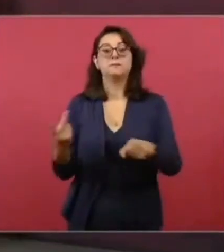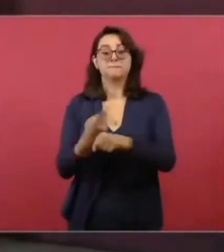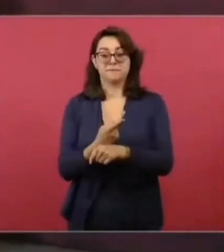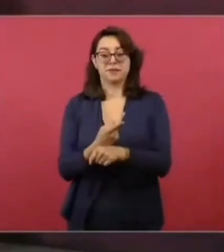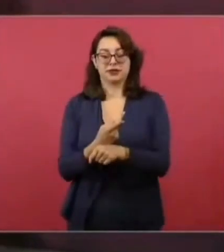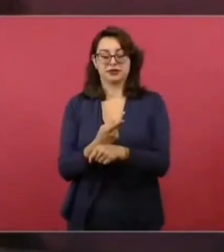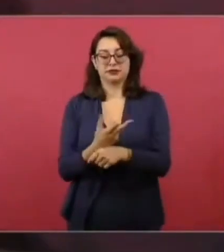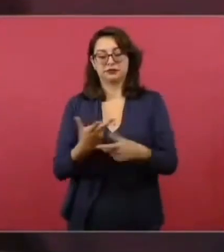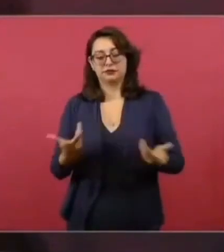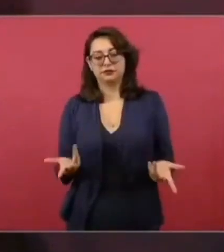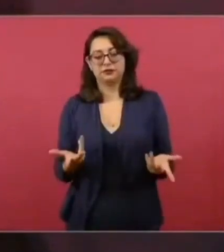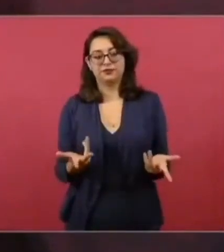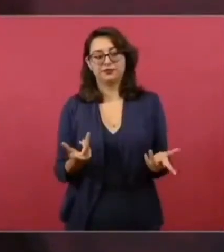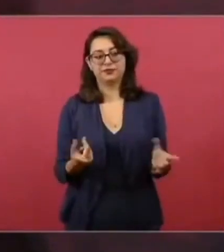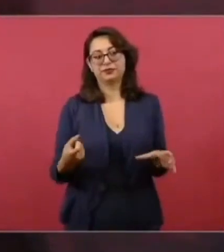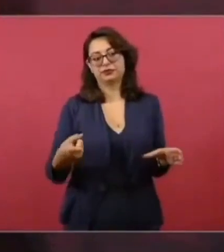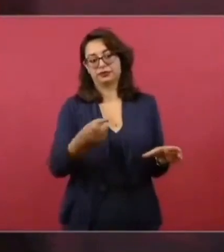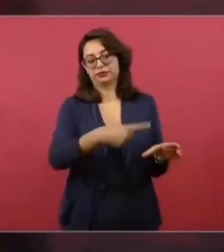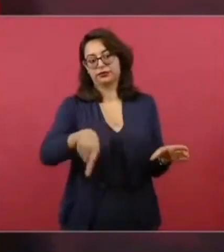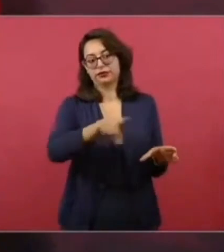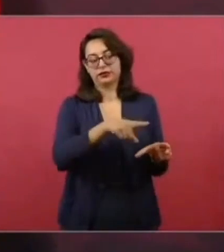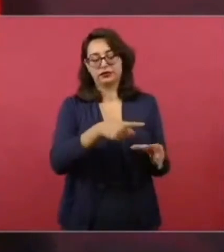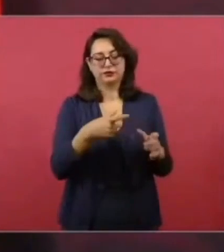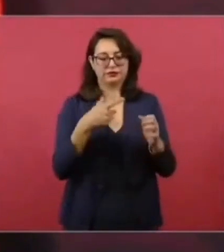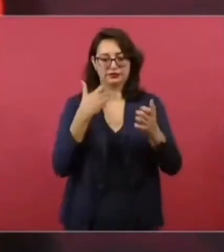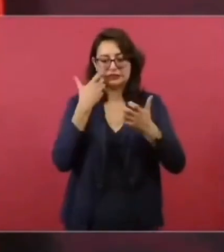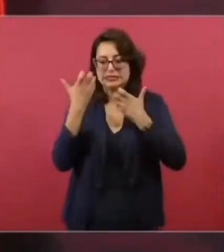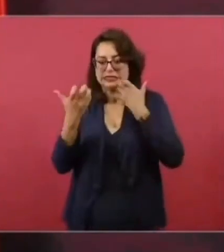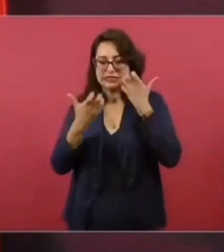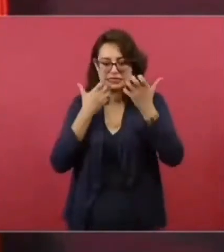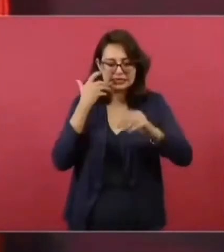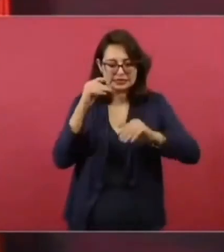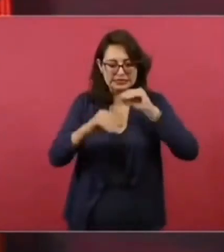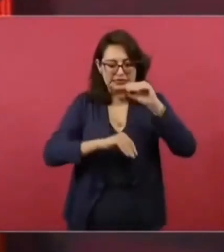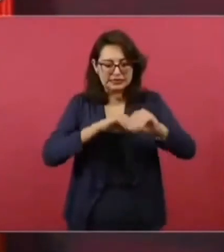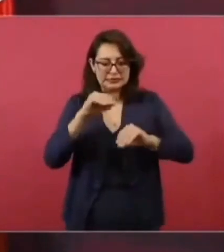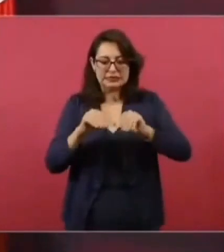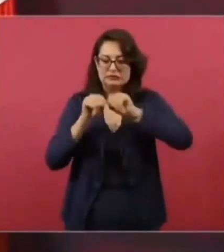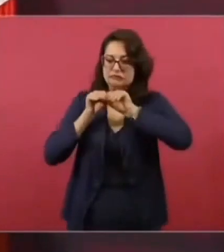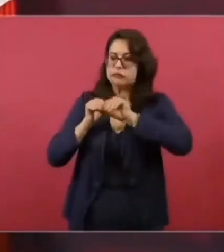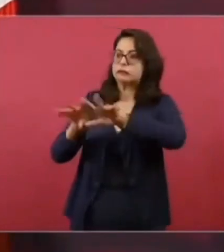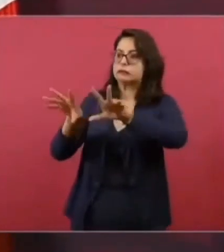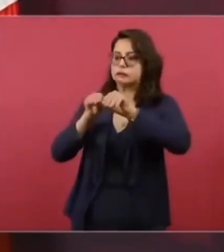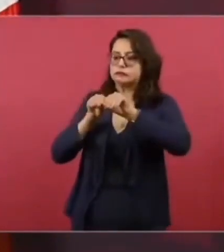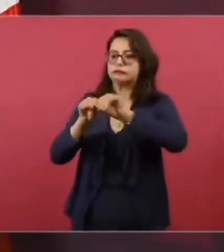influyen en la vida política, aunque parezca